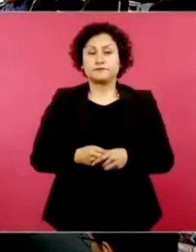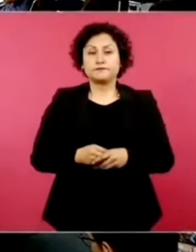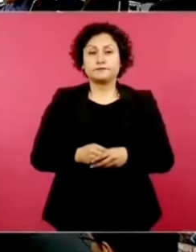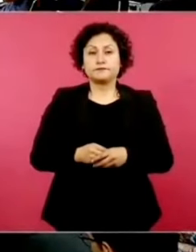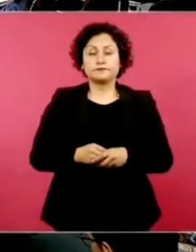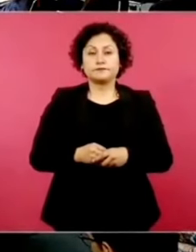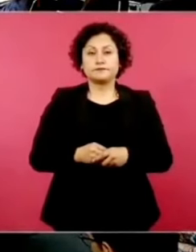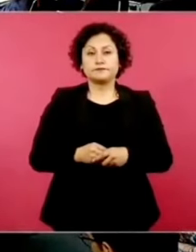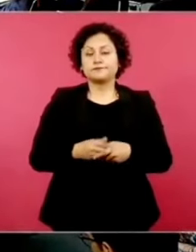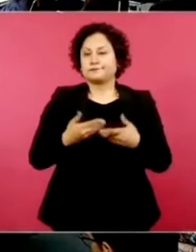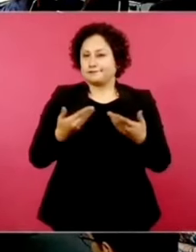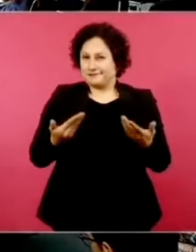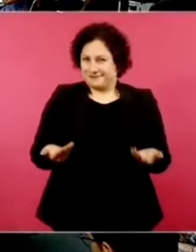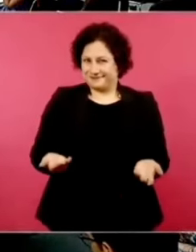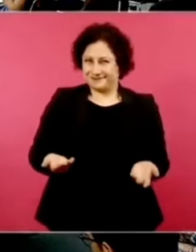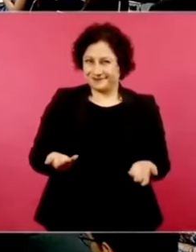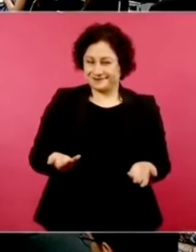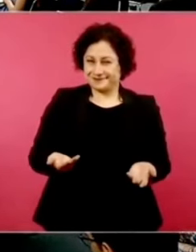Entonces,